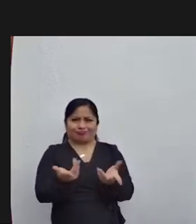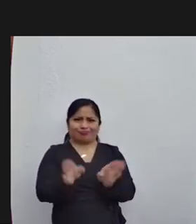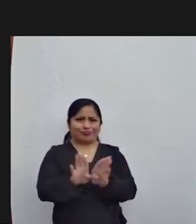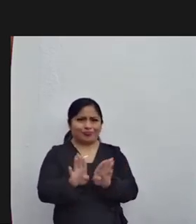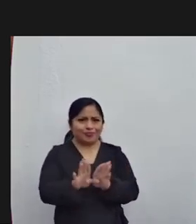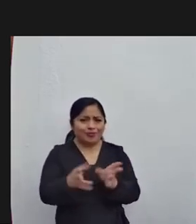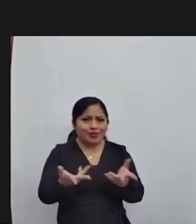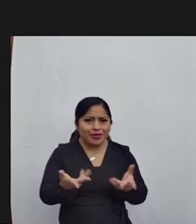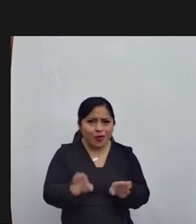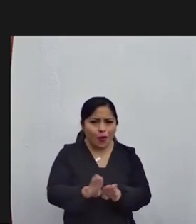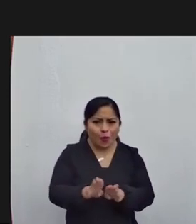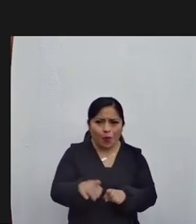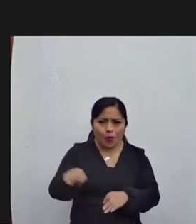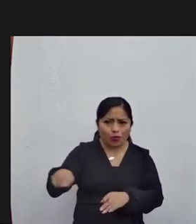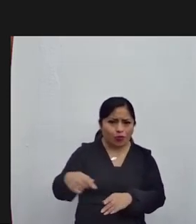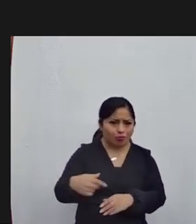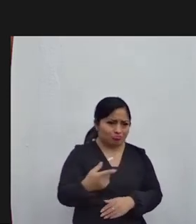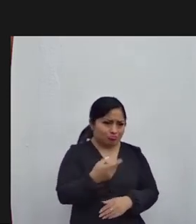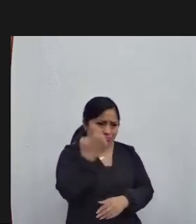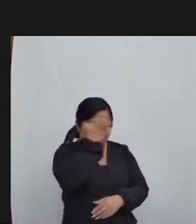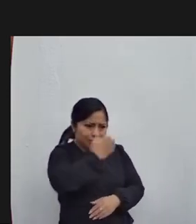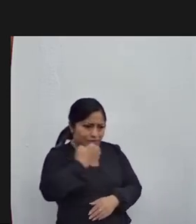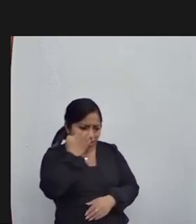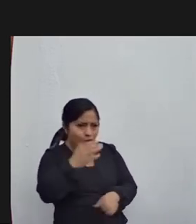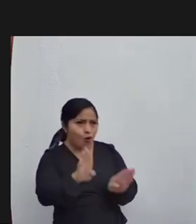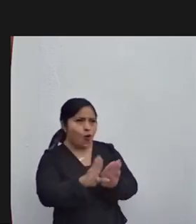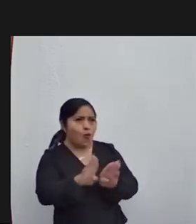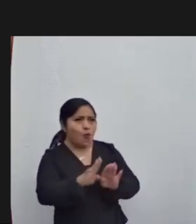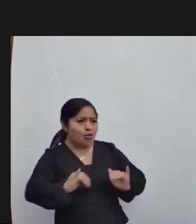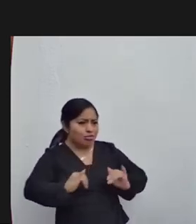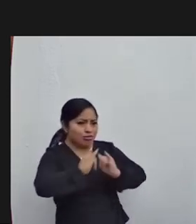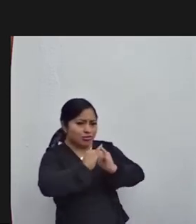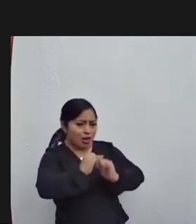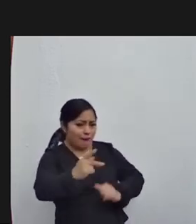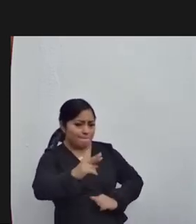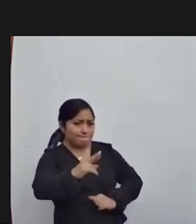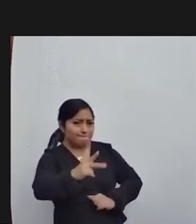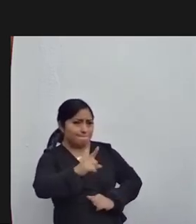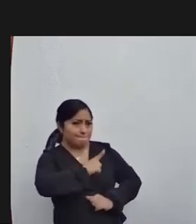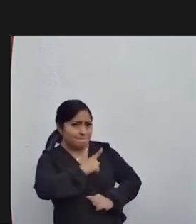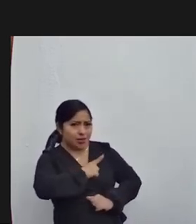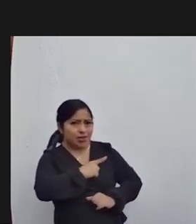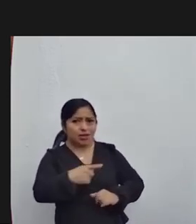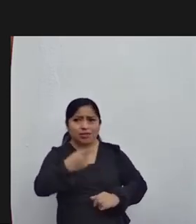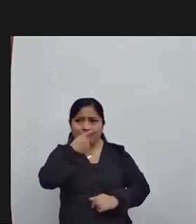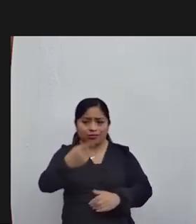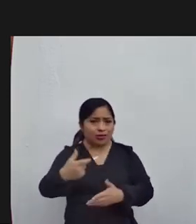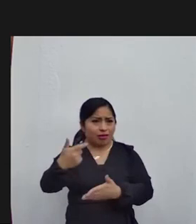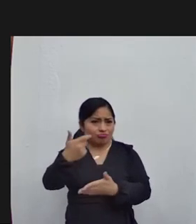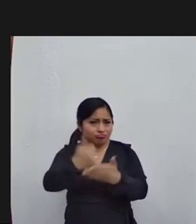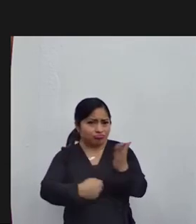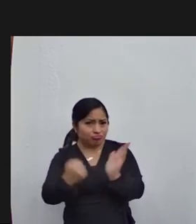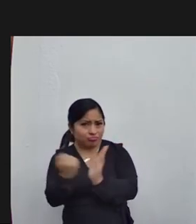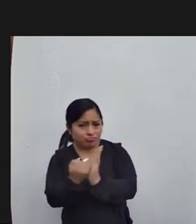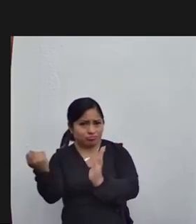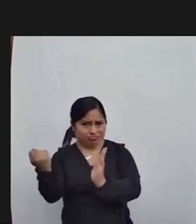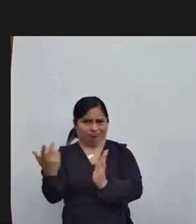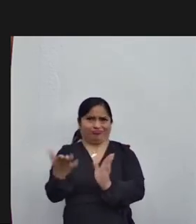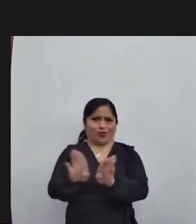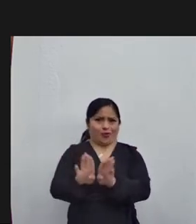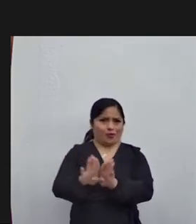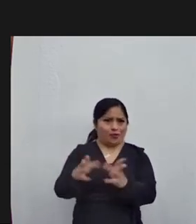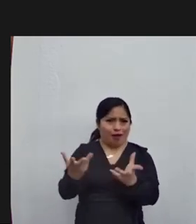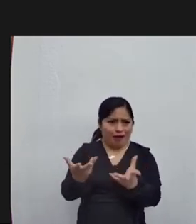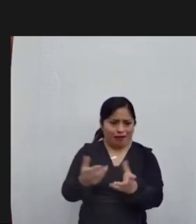optometrista porque tienes que ir a una institución privada en el que tú llevas tu certificado y ellos nada más como que validan que existe